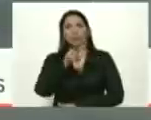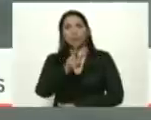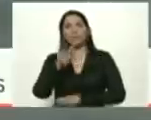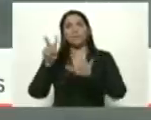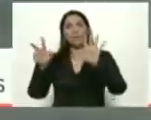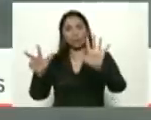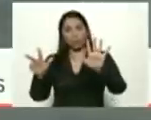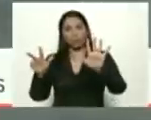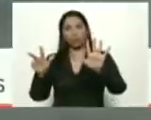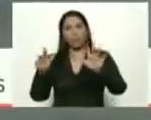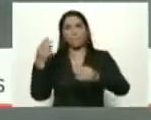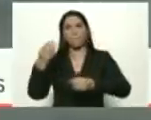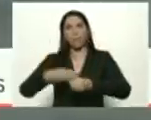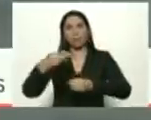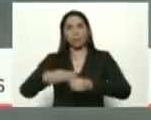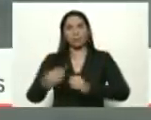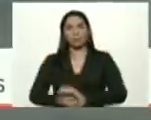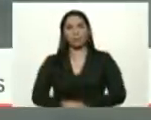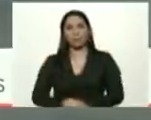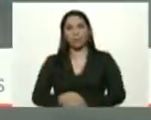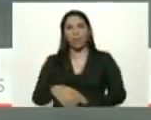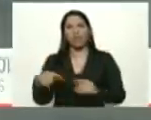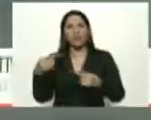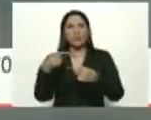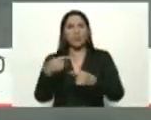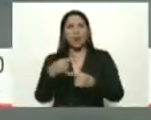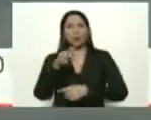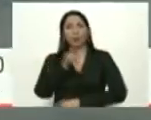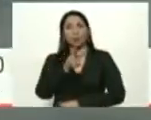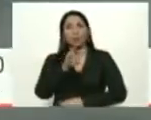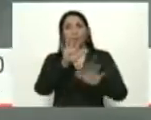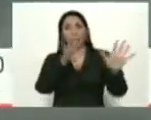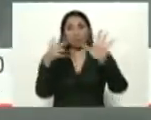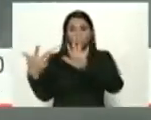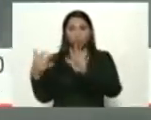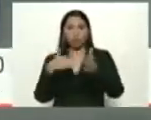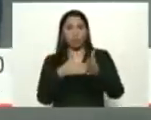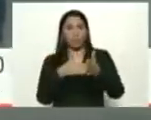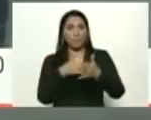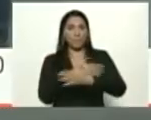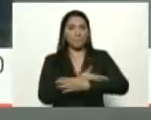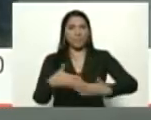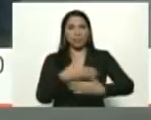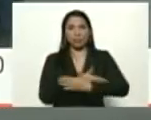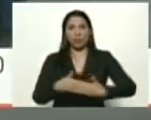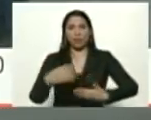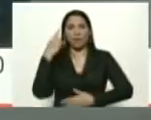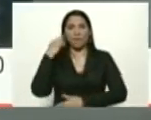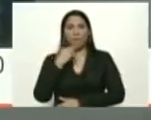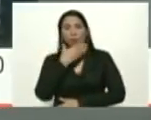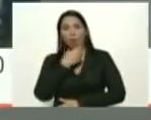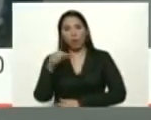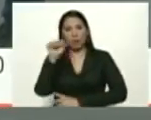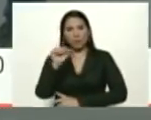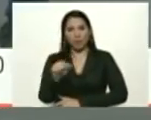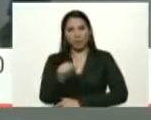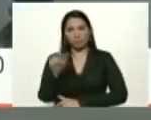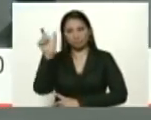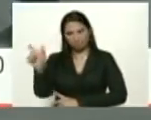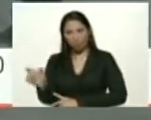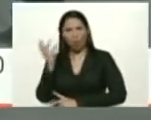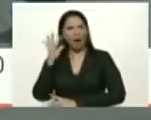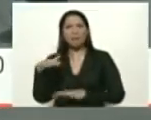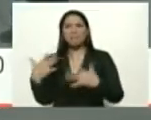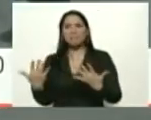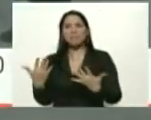28.328 petros, que equivale a más de 218 mil millones de bolívares. Josefina, ¿qué